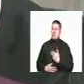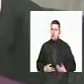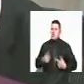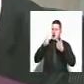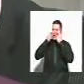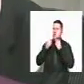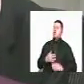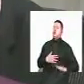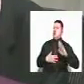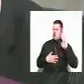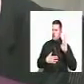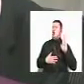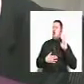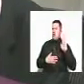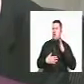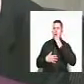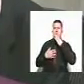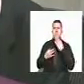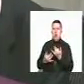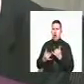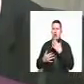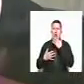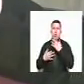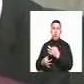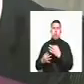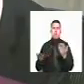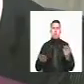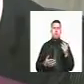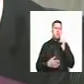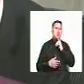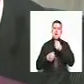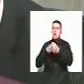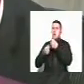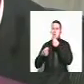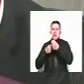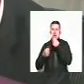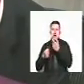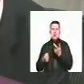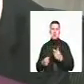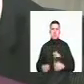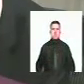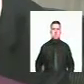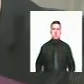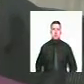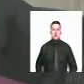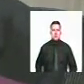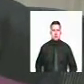son incumplidas e inciertas, que obligan a autorizar medios como el que arranca